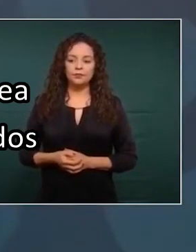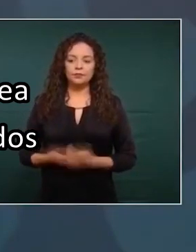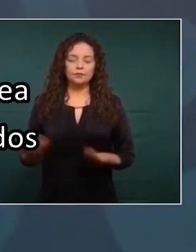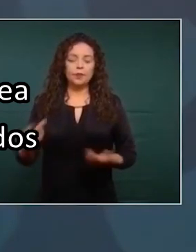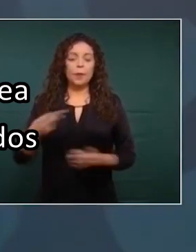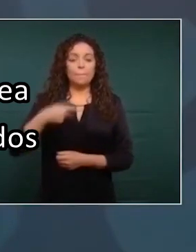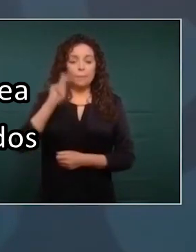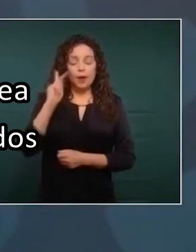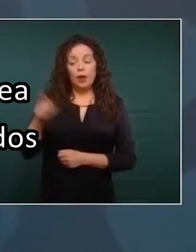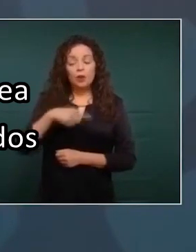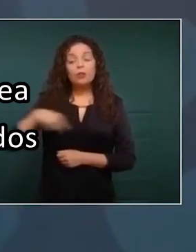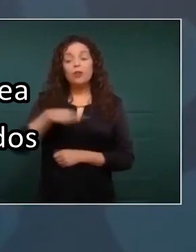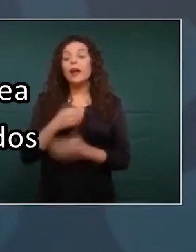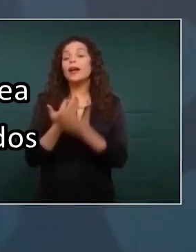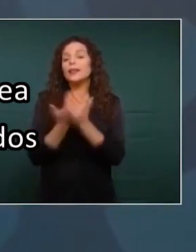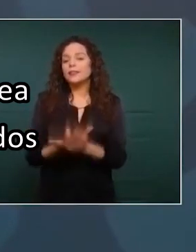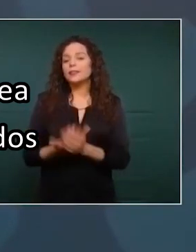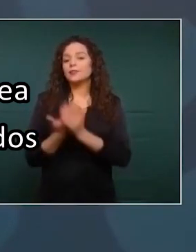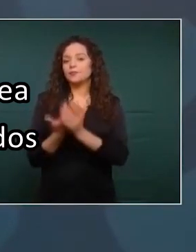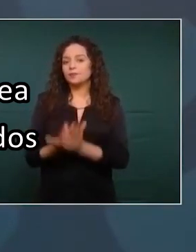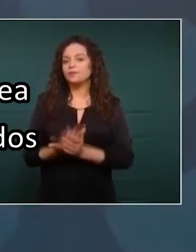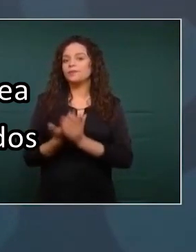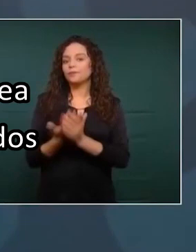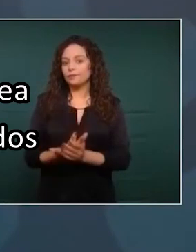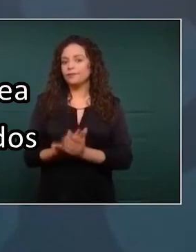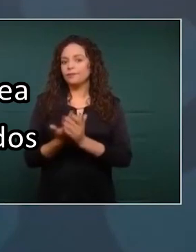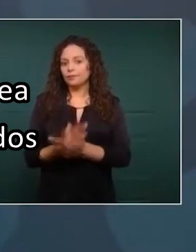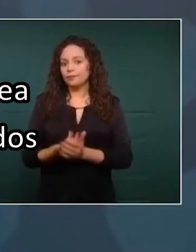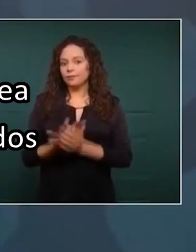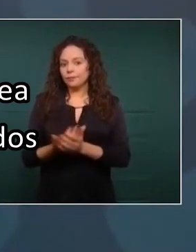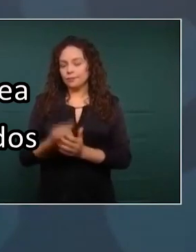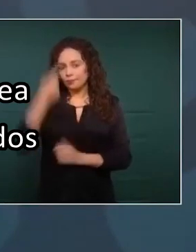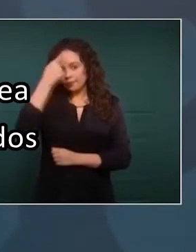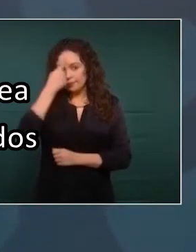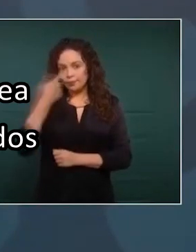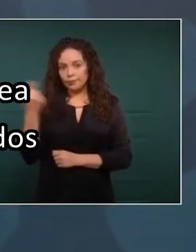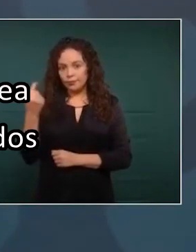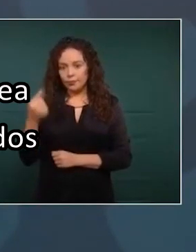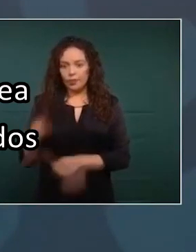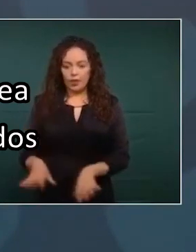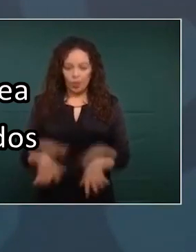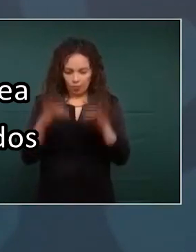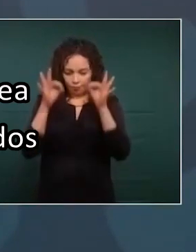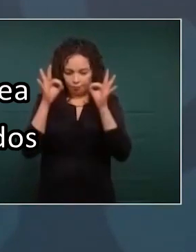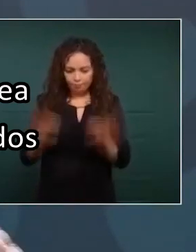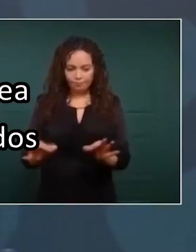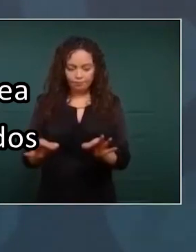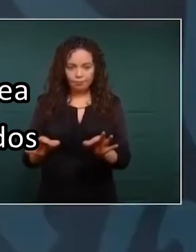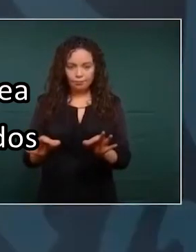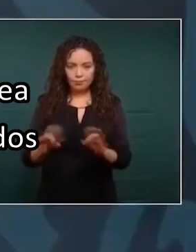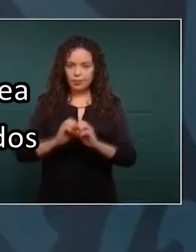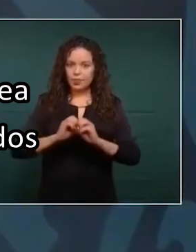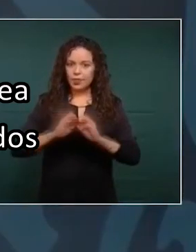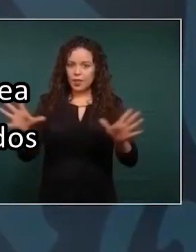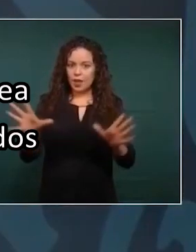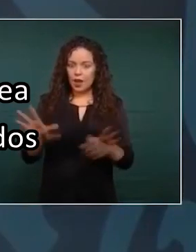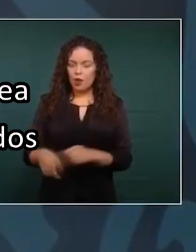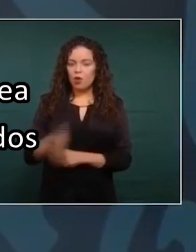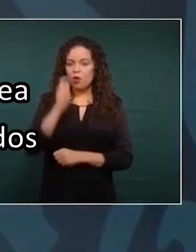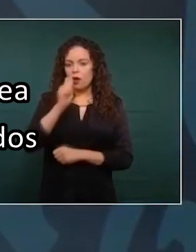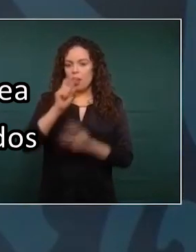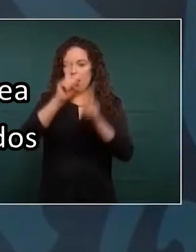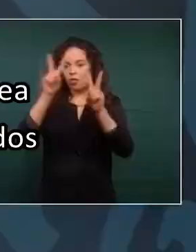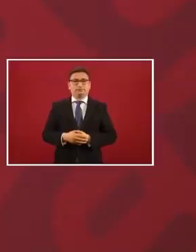distinta con Estados Unidos que no sea dispareja para que se regresen al país los bienes confiscados a delincuentes mexicanos en